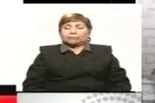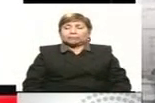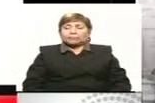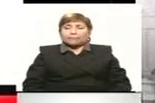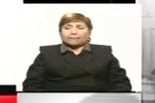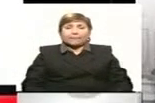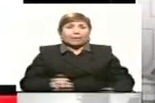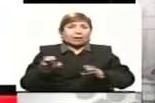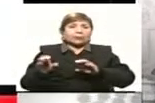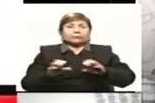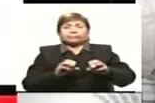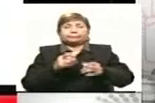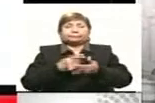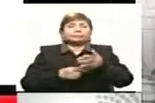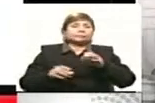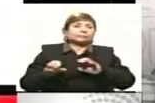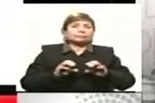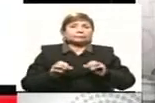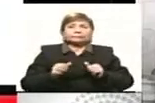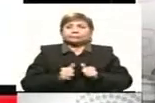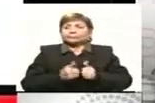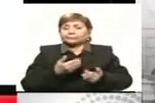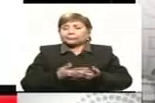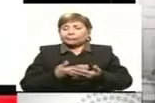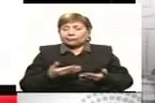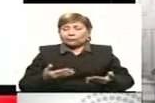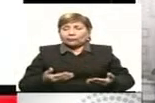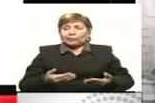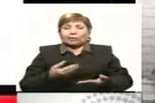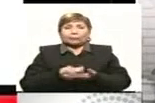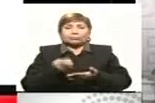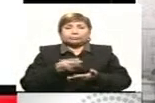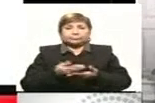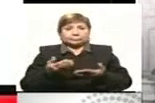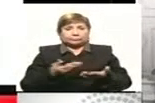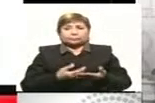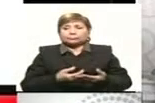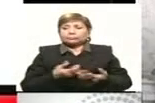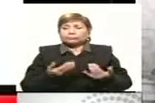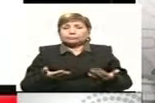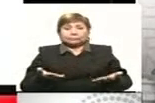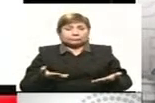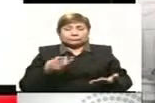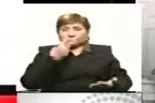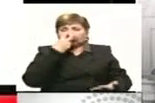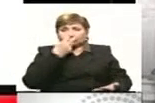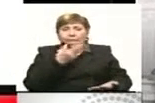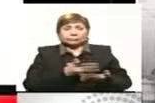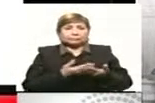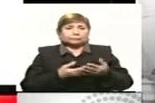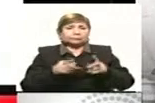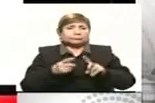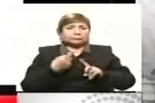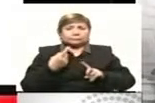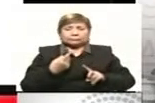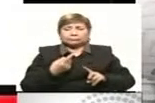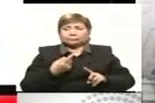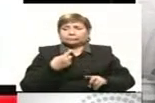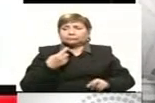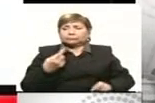las actividades que se van a realizar antes que las partidas de gasto. Entonces aquí, como pueden ver, los dos principales rubros